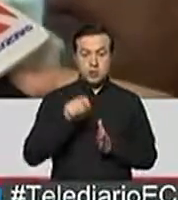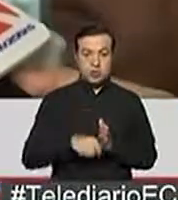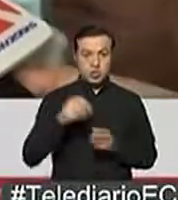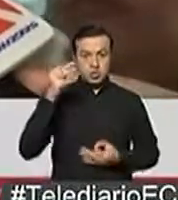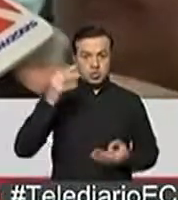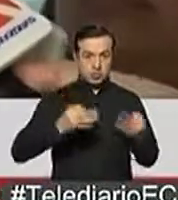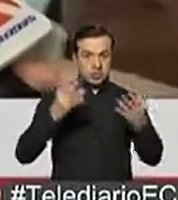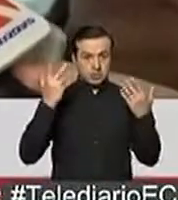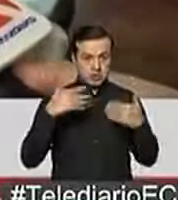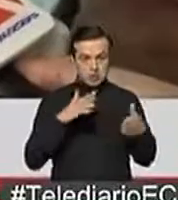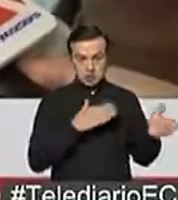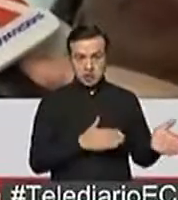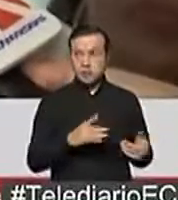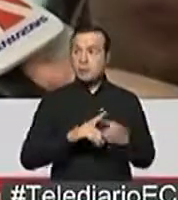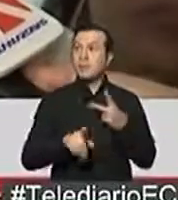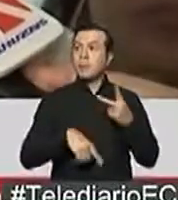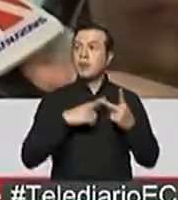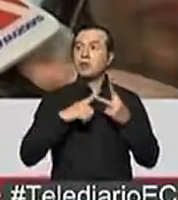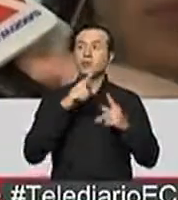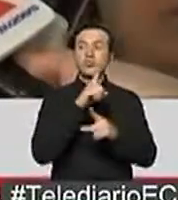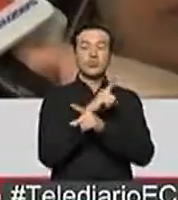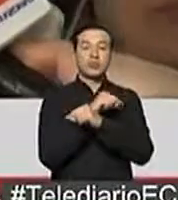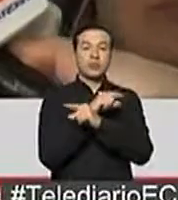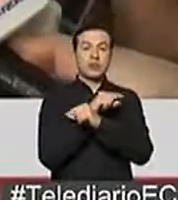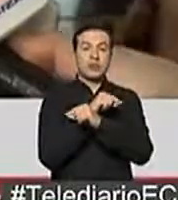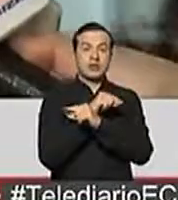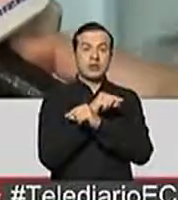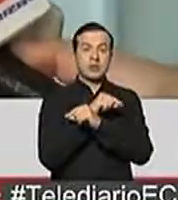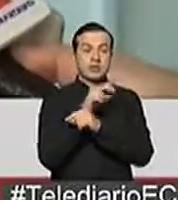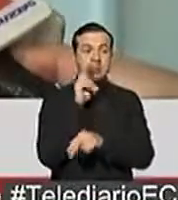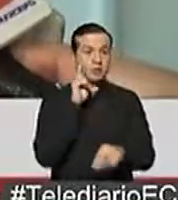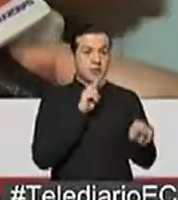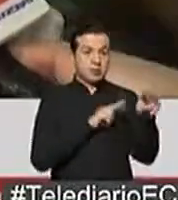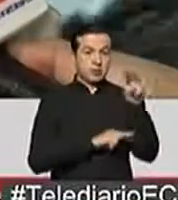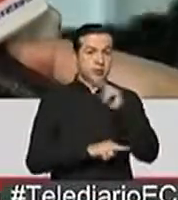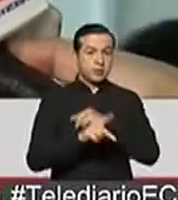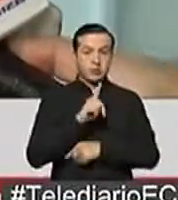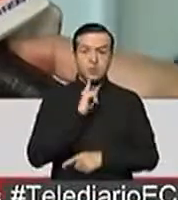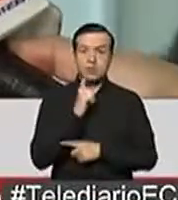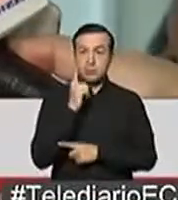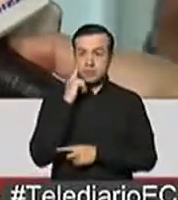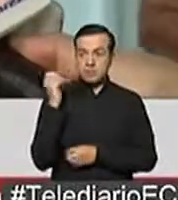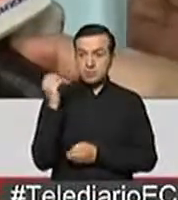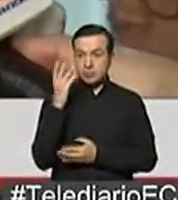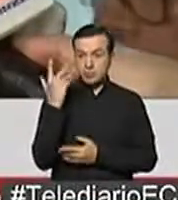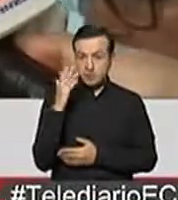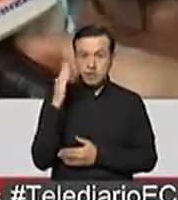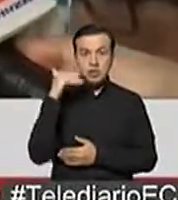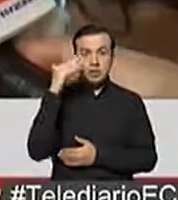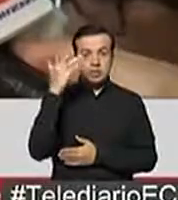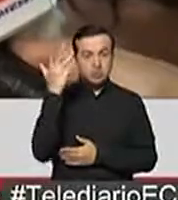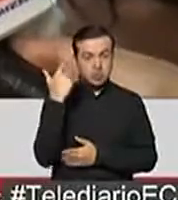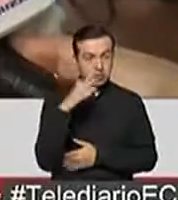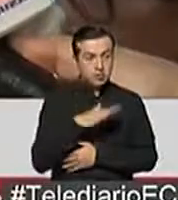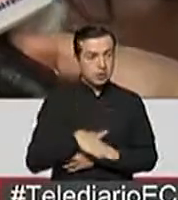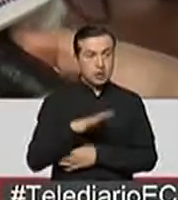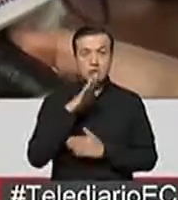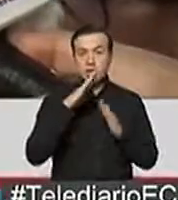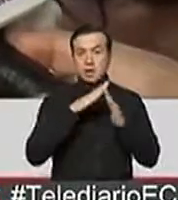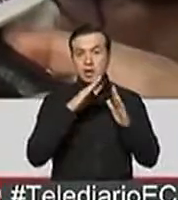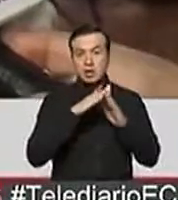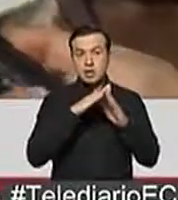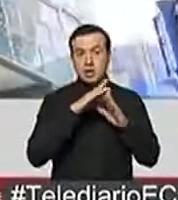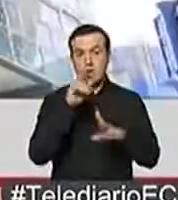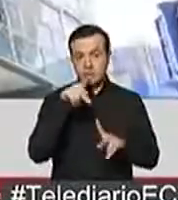Justicia, así como también varios Twitter, y una versión que se obtuvo inmediatamente después de realizar el allanamiento